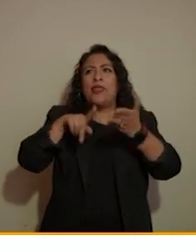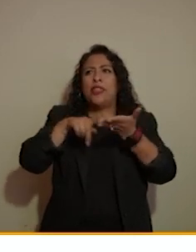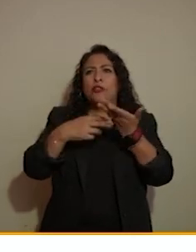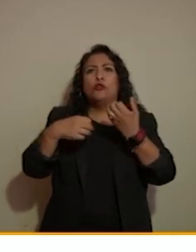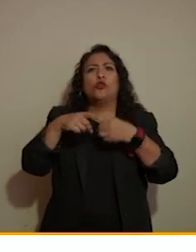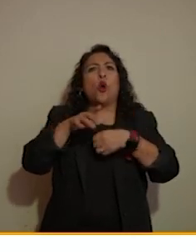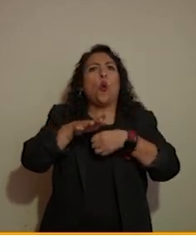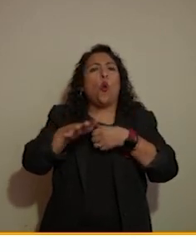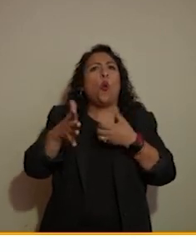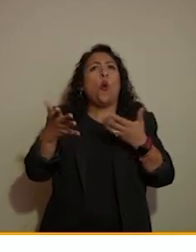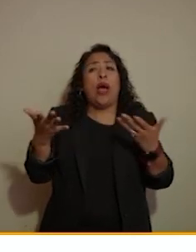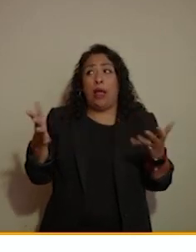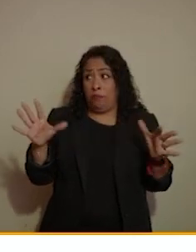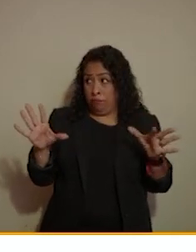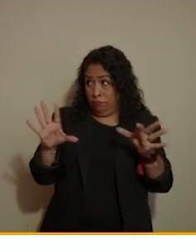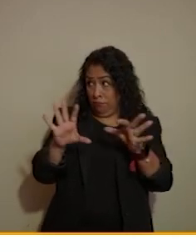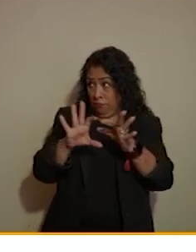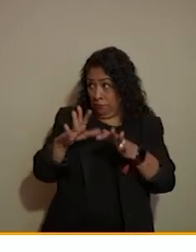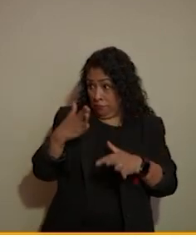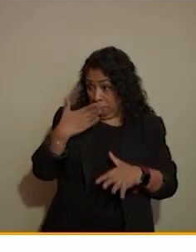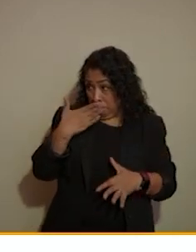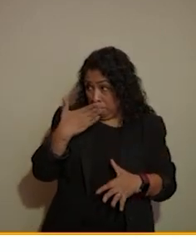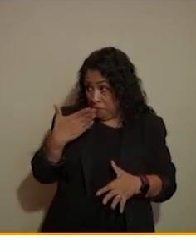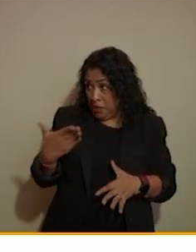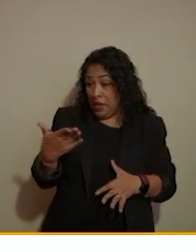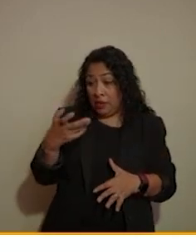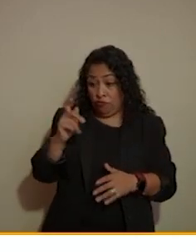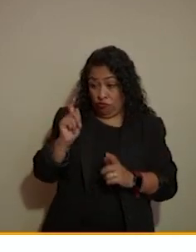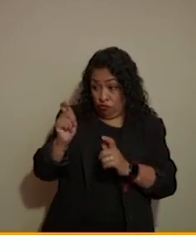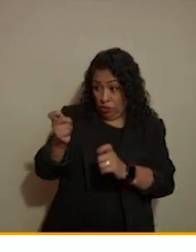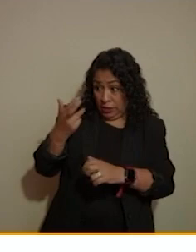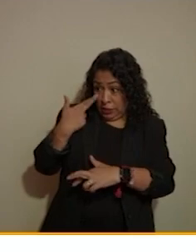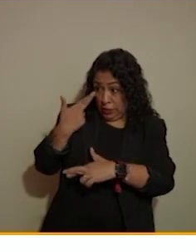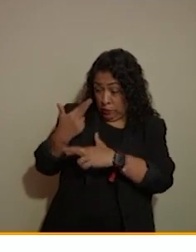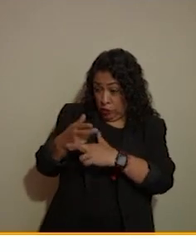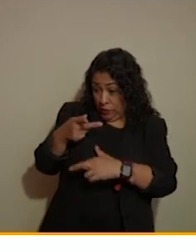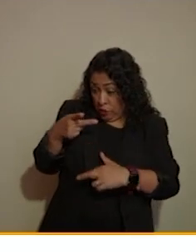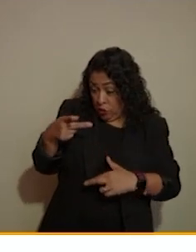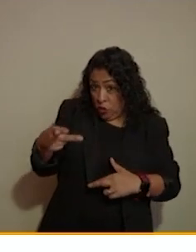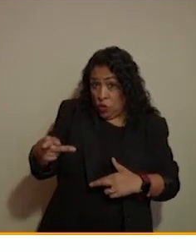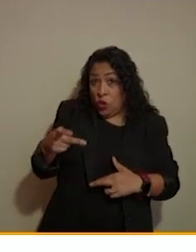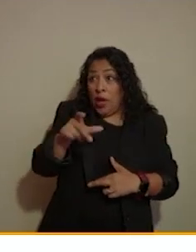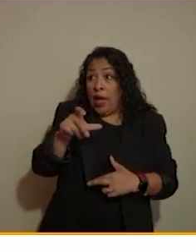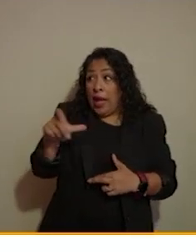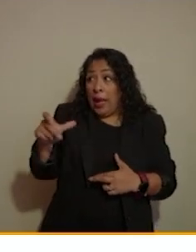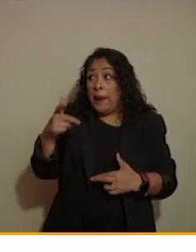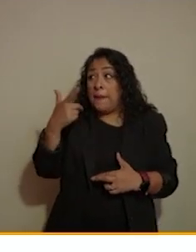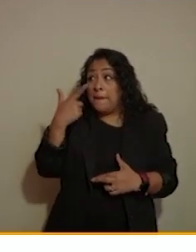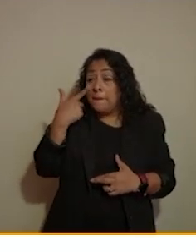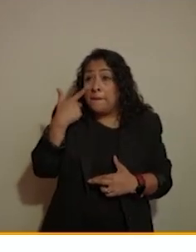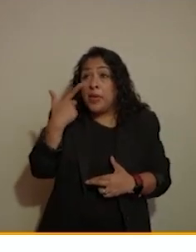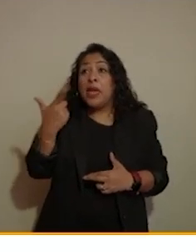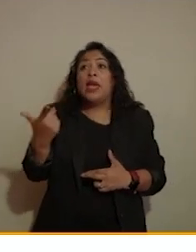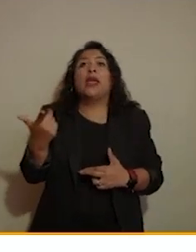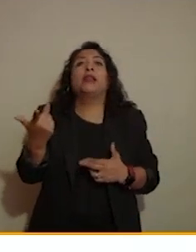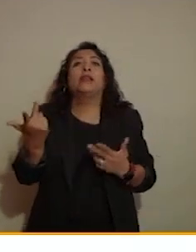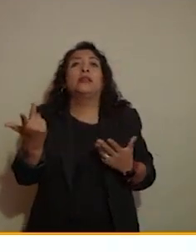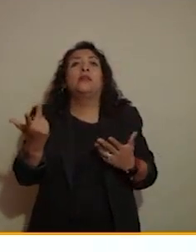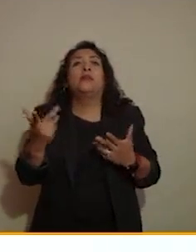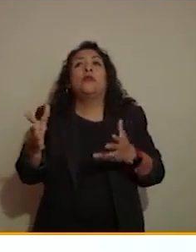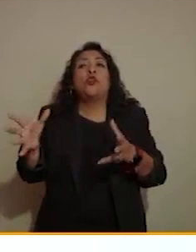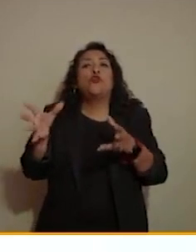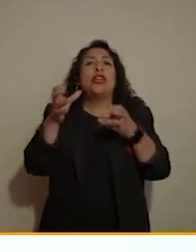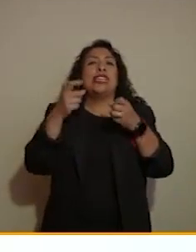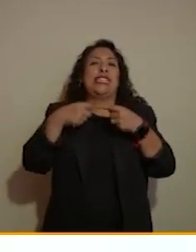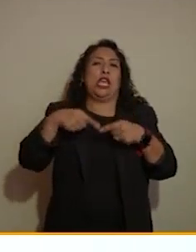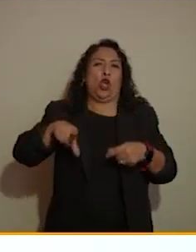sociedad. ¿Es pertinente que les pongamos esta responsabilidad? ¿Esta responsabilidad debe de ser absorbida por